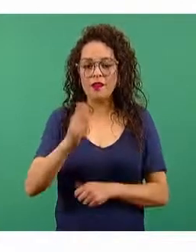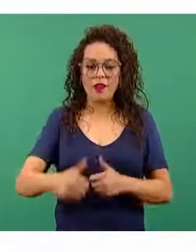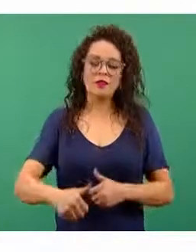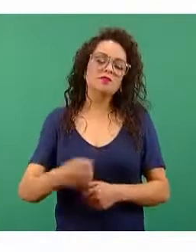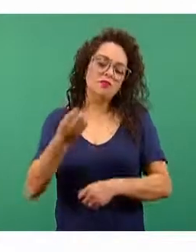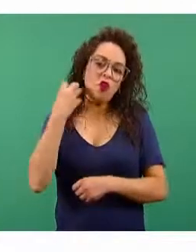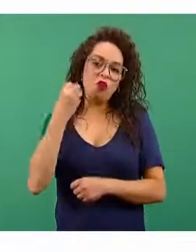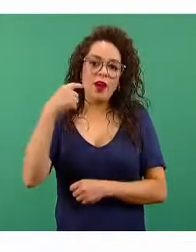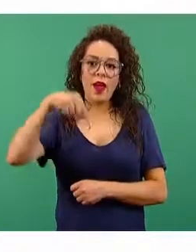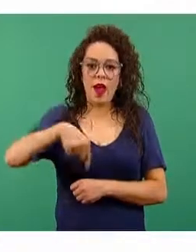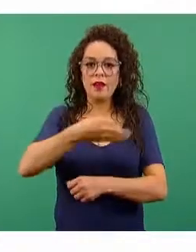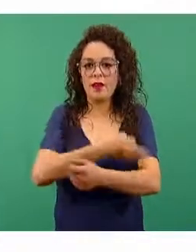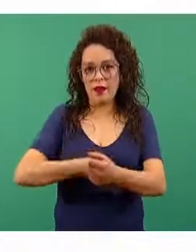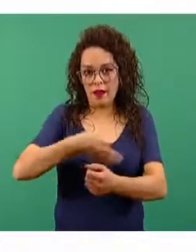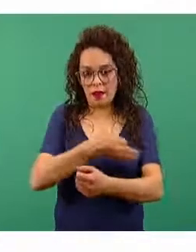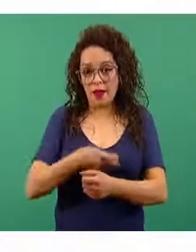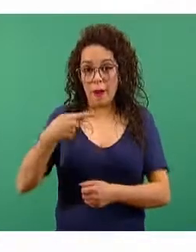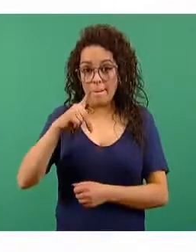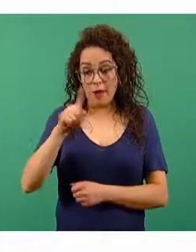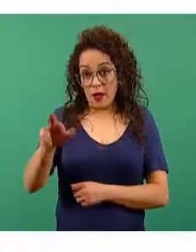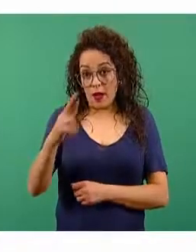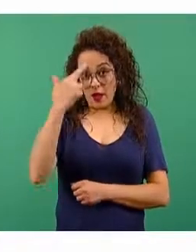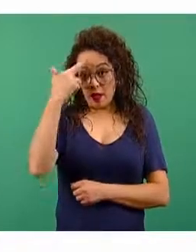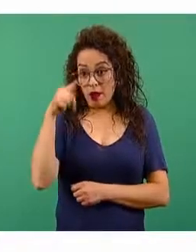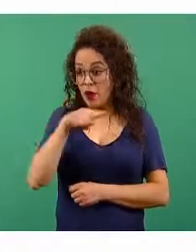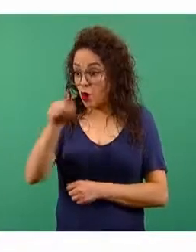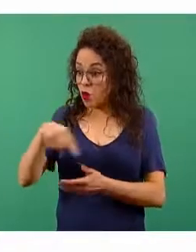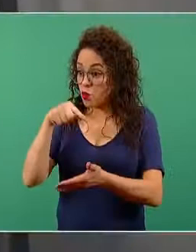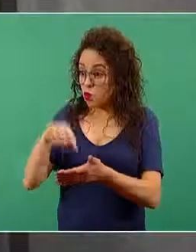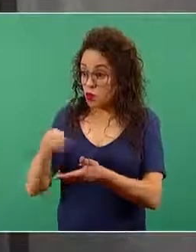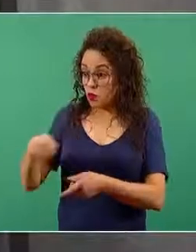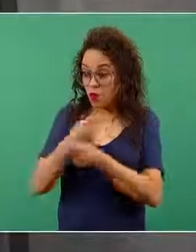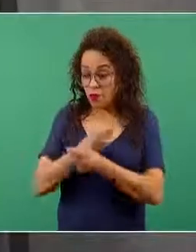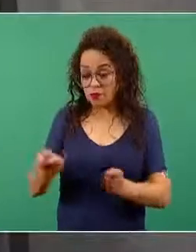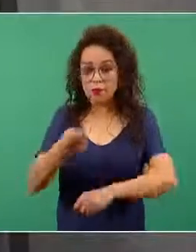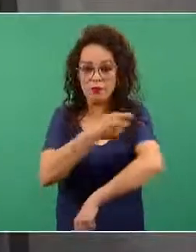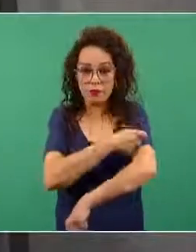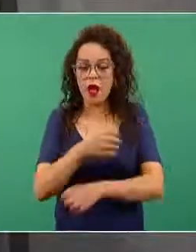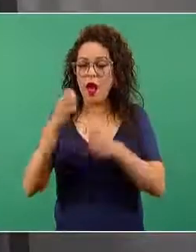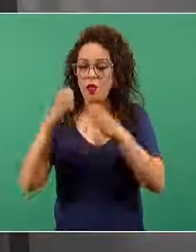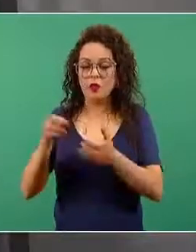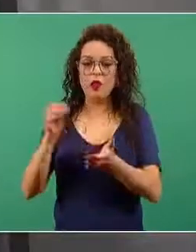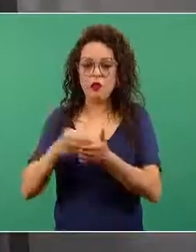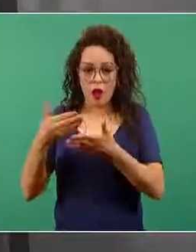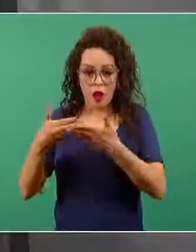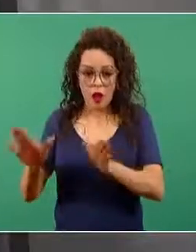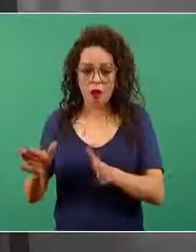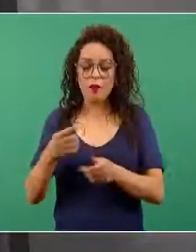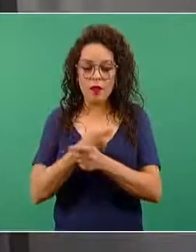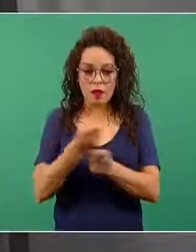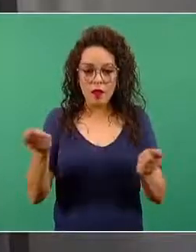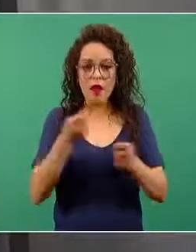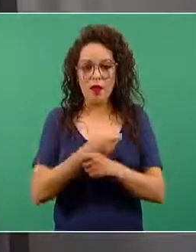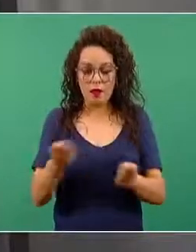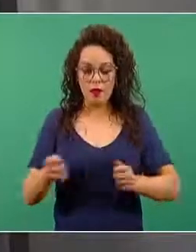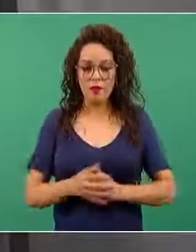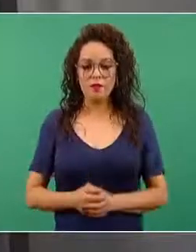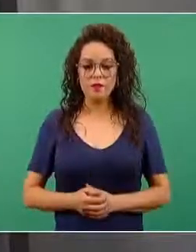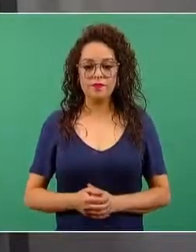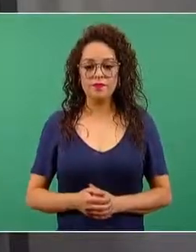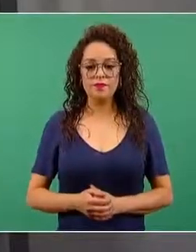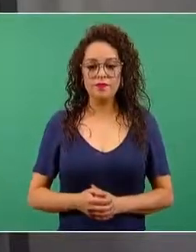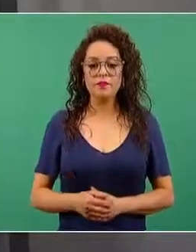pero recordar que las unidades de vacunación permanecen abiertas y hacemos un segundo corte de información a las 22 horas que